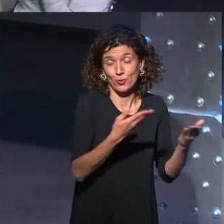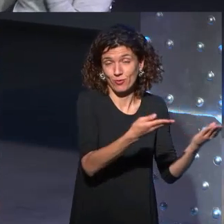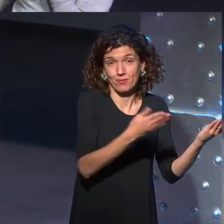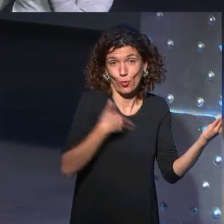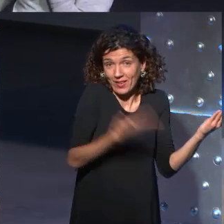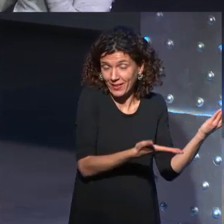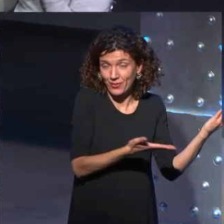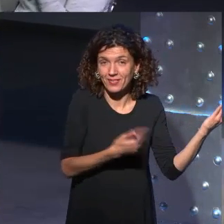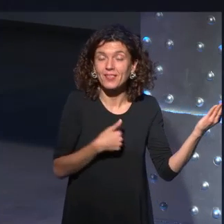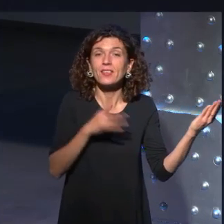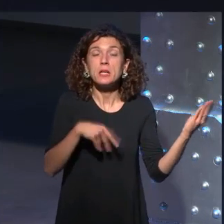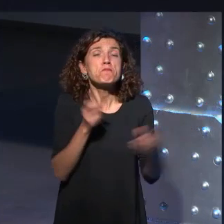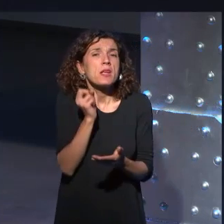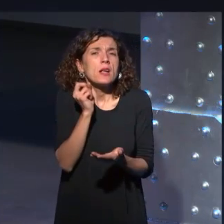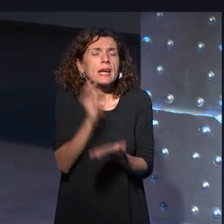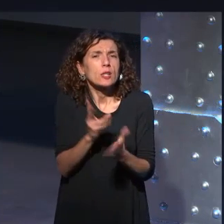es el reto de la